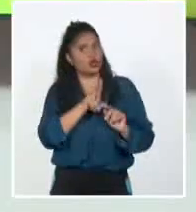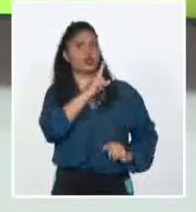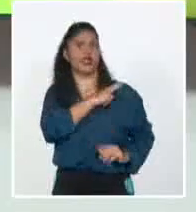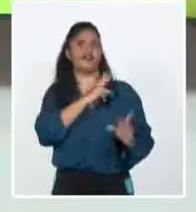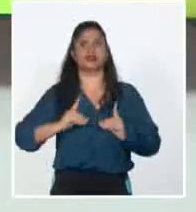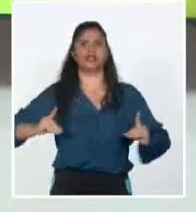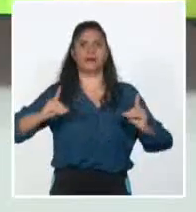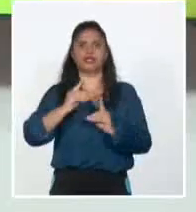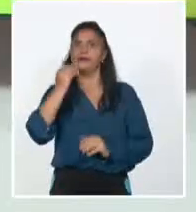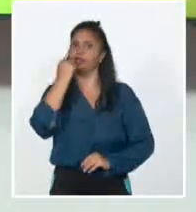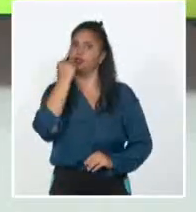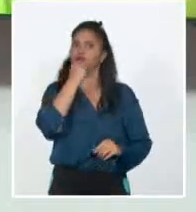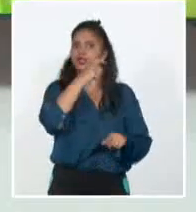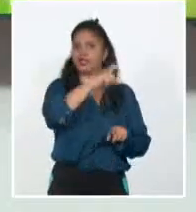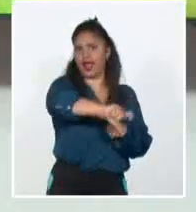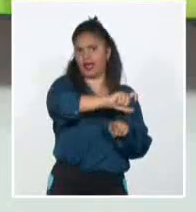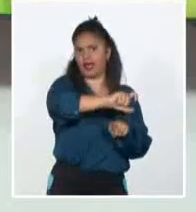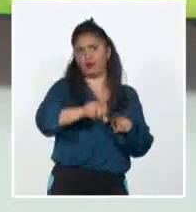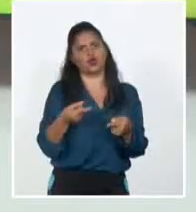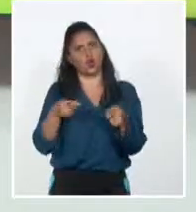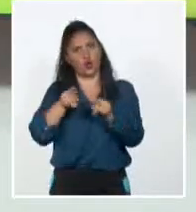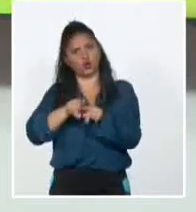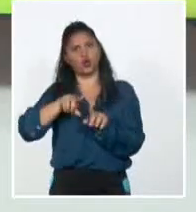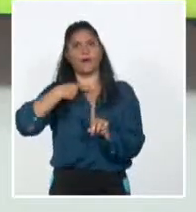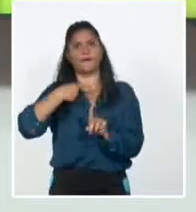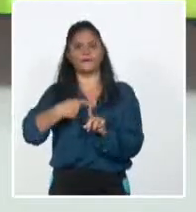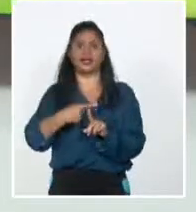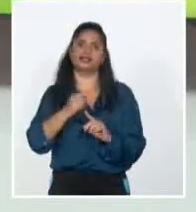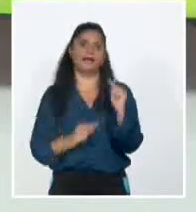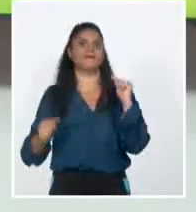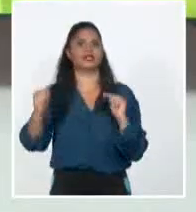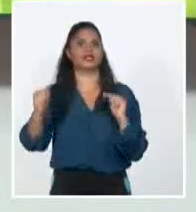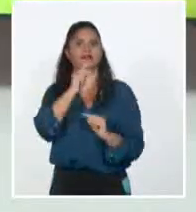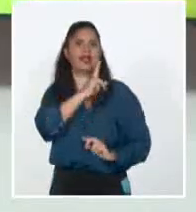Agroalimentario, Félix Duarte Ortega, además de las principales autoridades del partido y el gobierno.